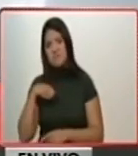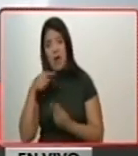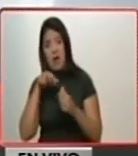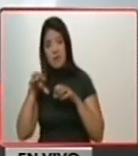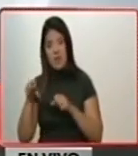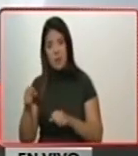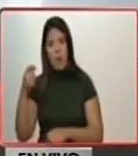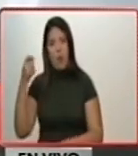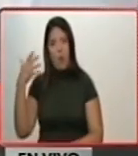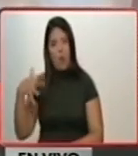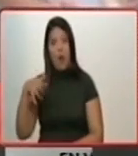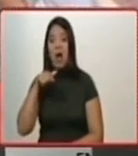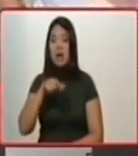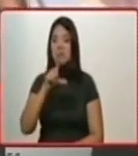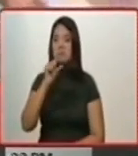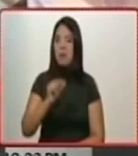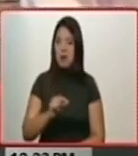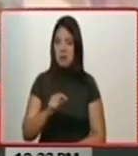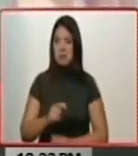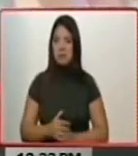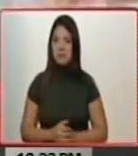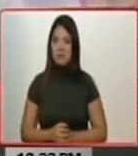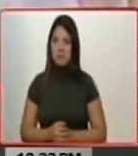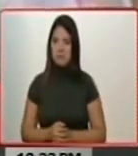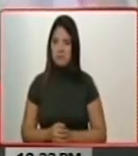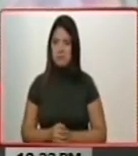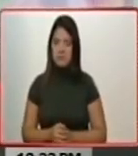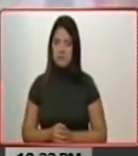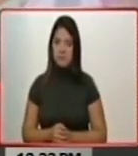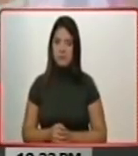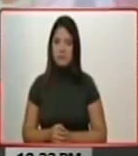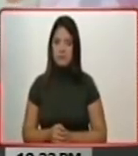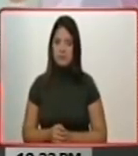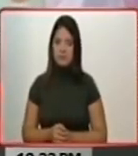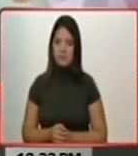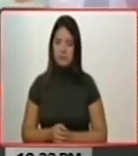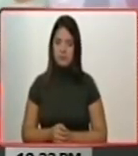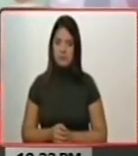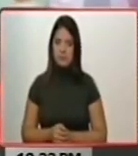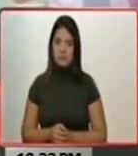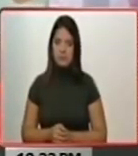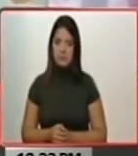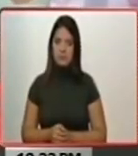capitalista de contado. De contado.